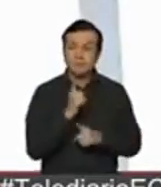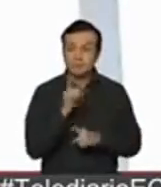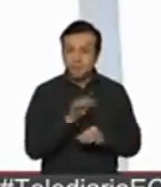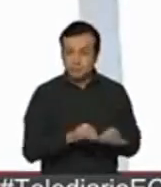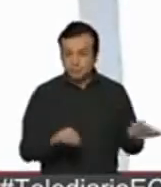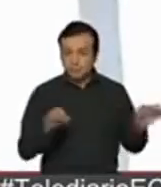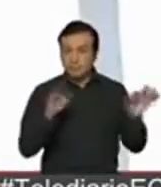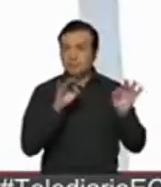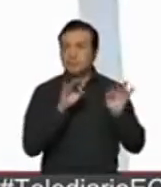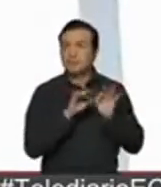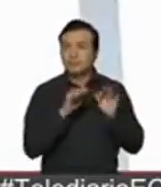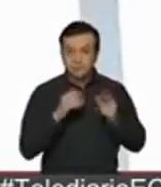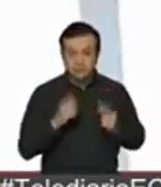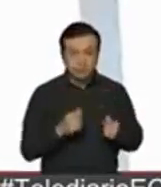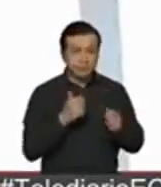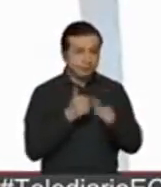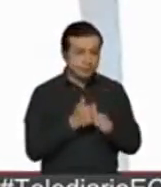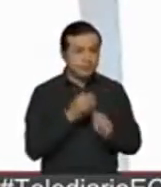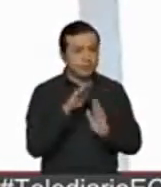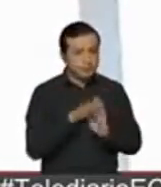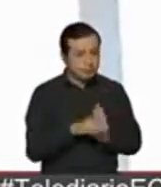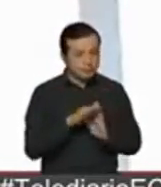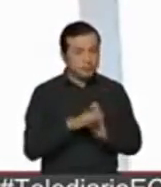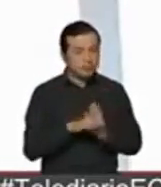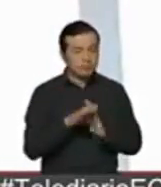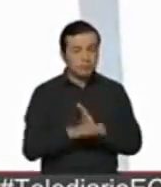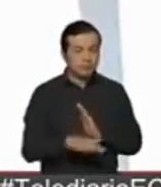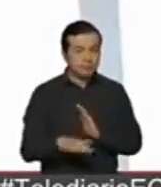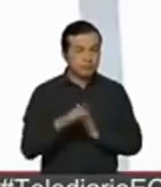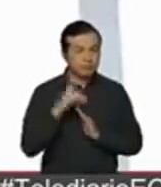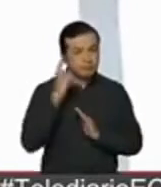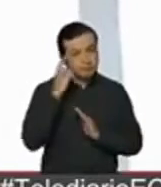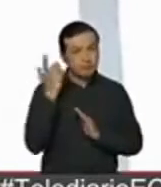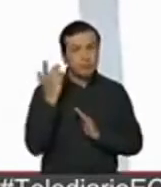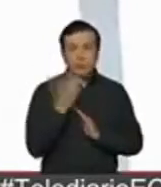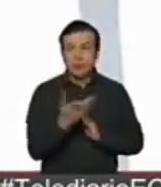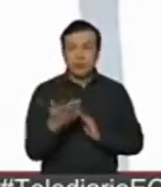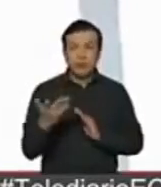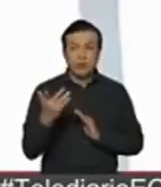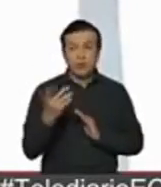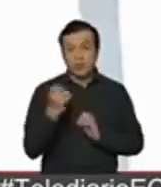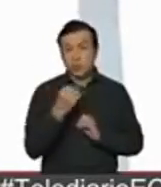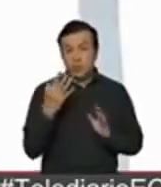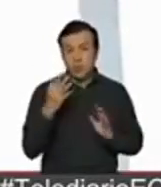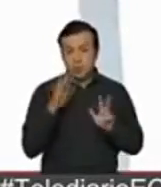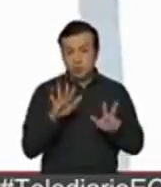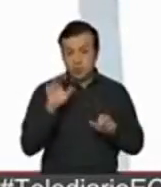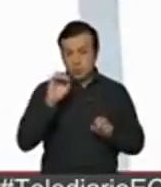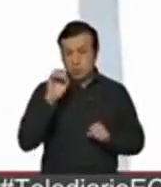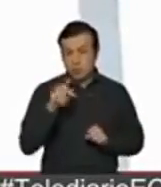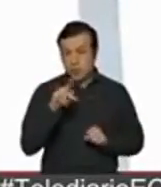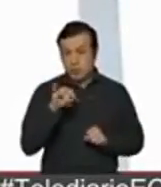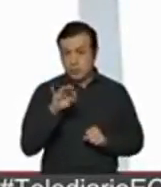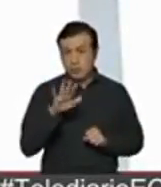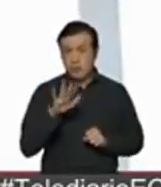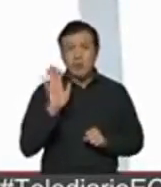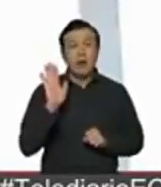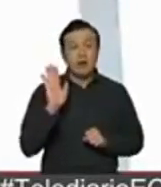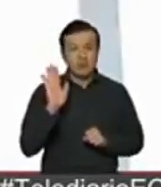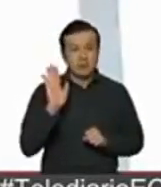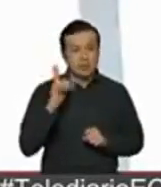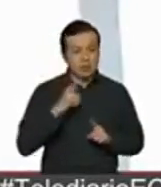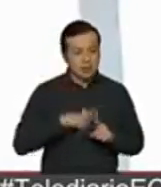reducir el gasto permanente. Y en ese contexto, entonces, un gasto en nómina del orden tal vez del 8% del PIB sea más sostenible en el